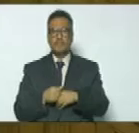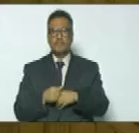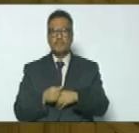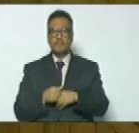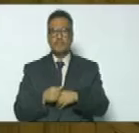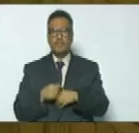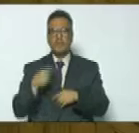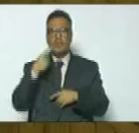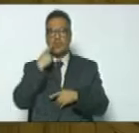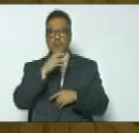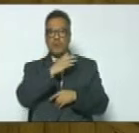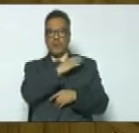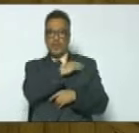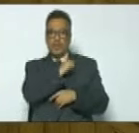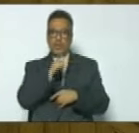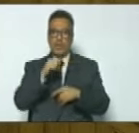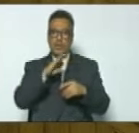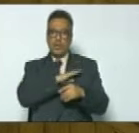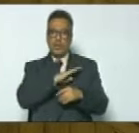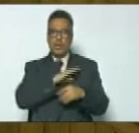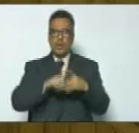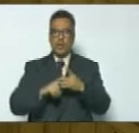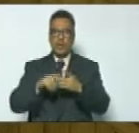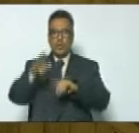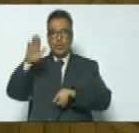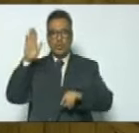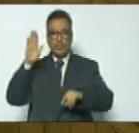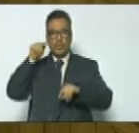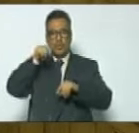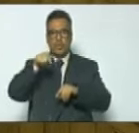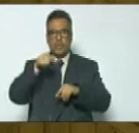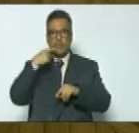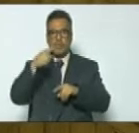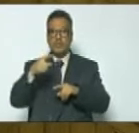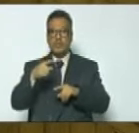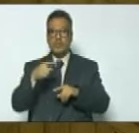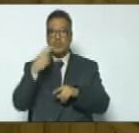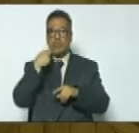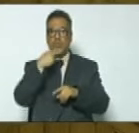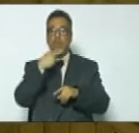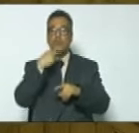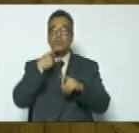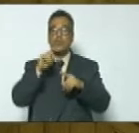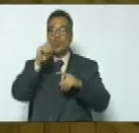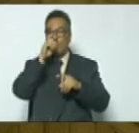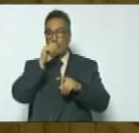dueño del equipo Tiburones de La Guaira, Wilmer Ruperti, tiene un compromiso. Esto no es por un año.